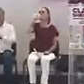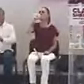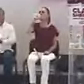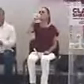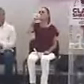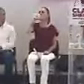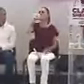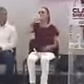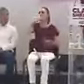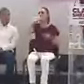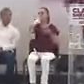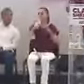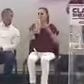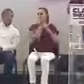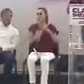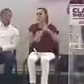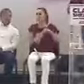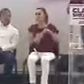Buenos días, Chalco.